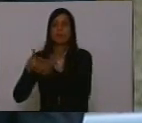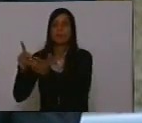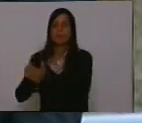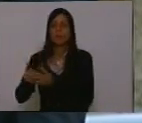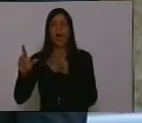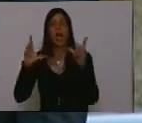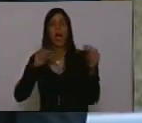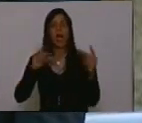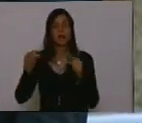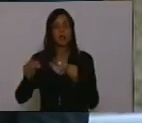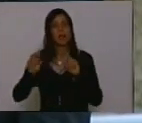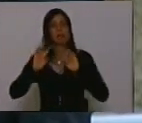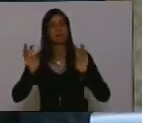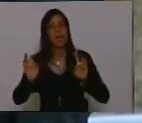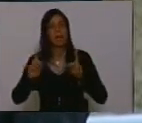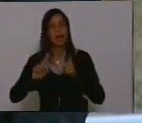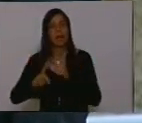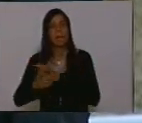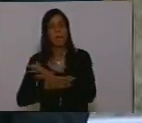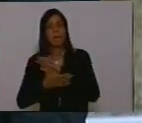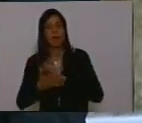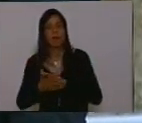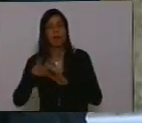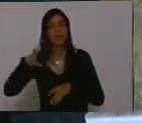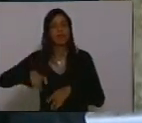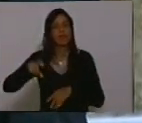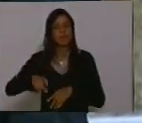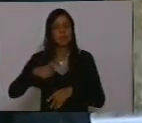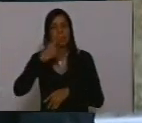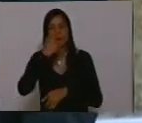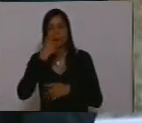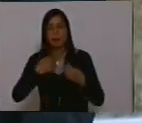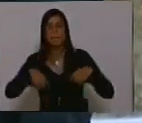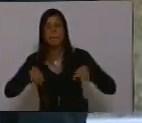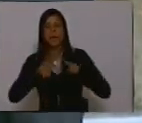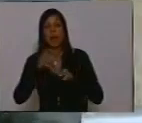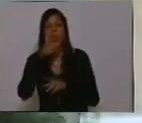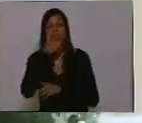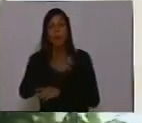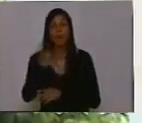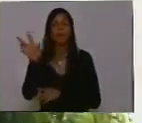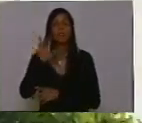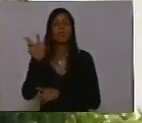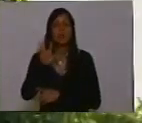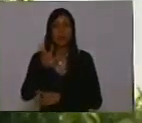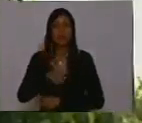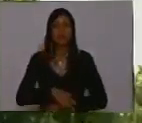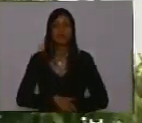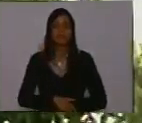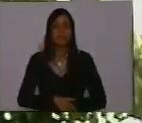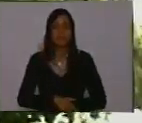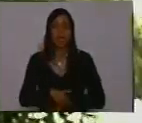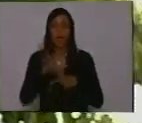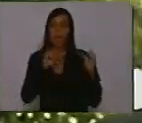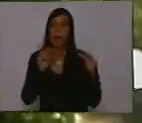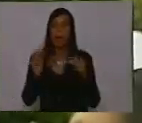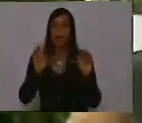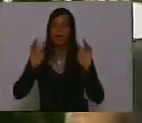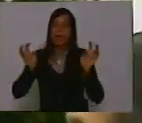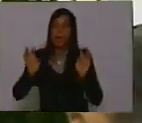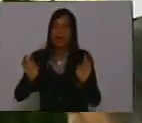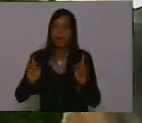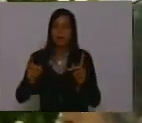necesidades, aspiraciones, valores y creencias del pueblo de Venezuela. Que ese debate